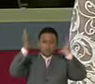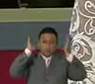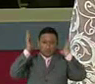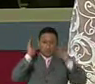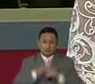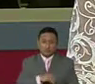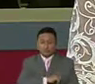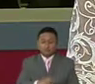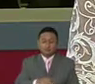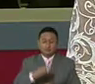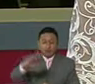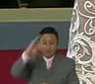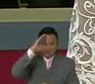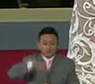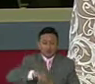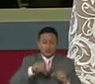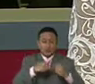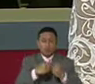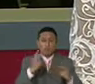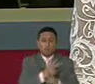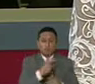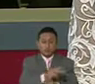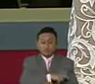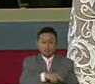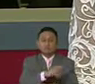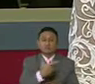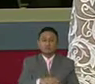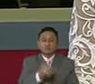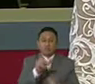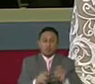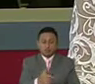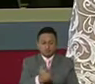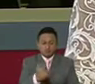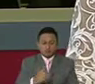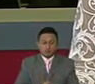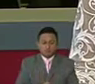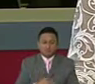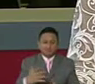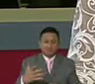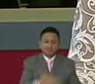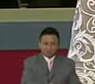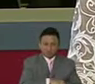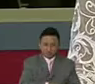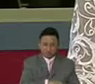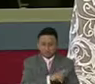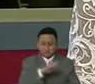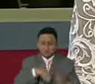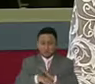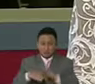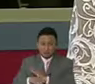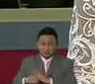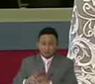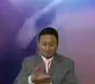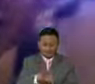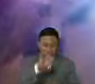Ríos, la policía desarticuló una presunta banda dedicada al sicariato. Varias armas fueron decomisadas en los allanamientos.